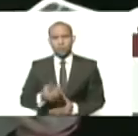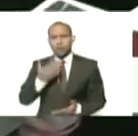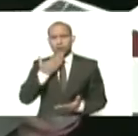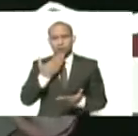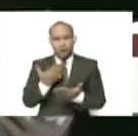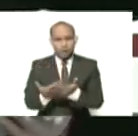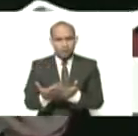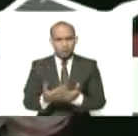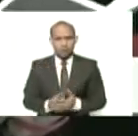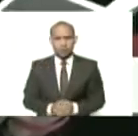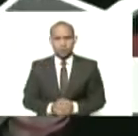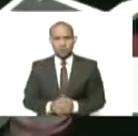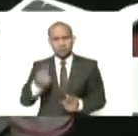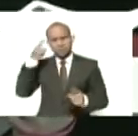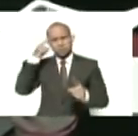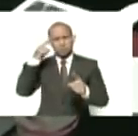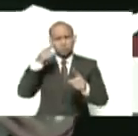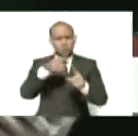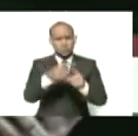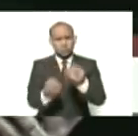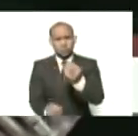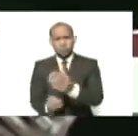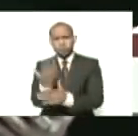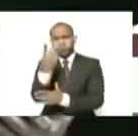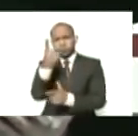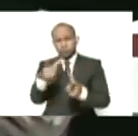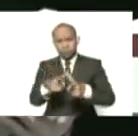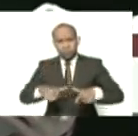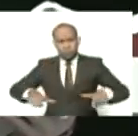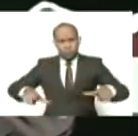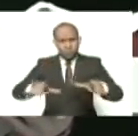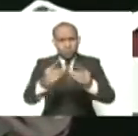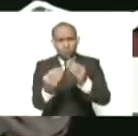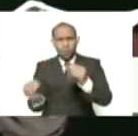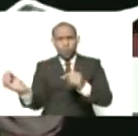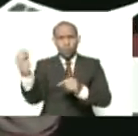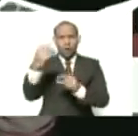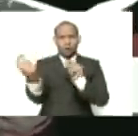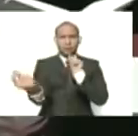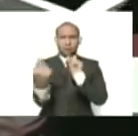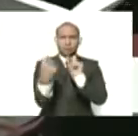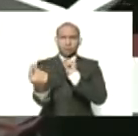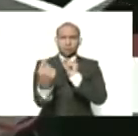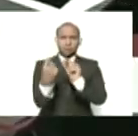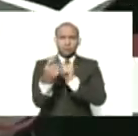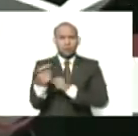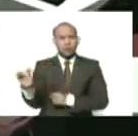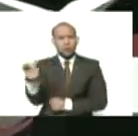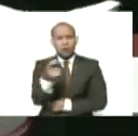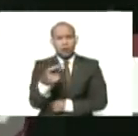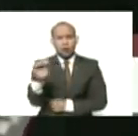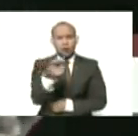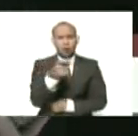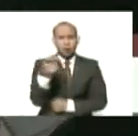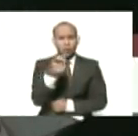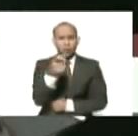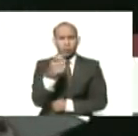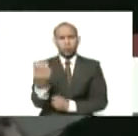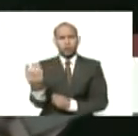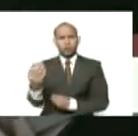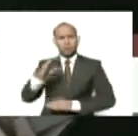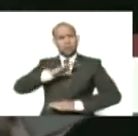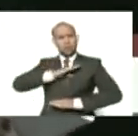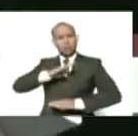Gracias por crear un espacio más para el diálogo en búsqueda de la prosperidad